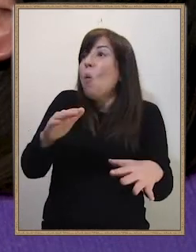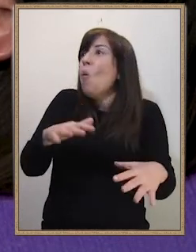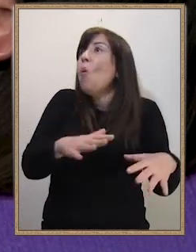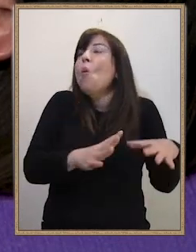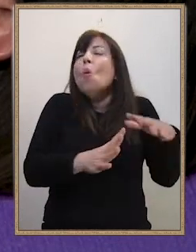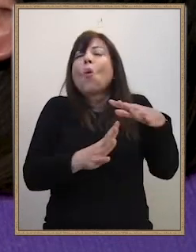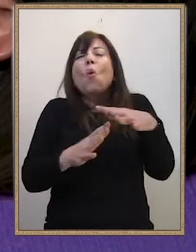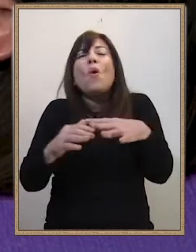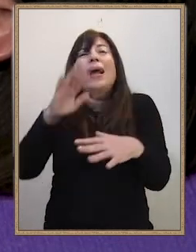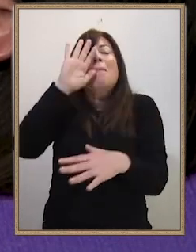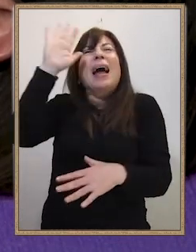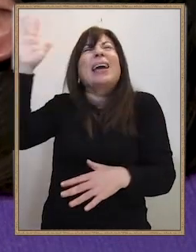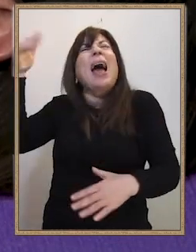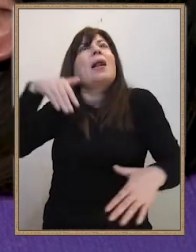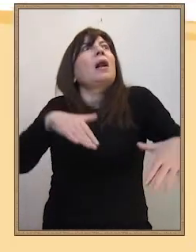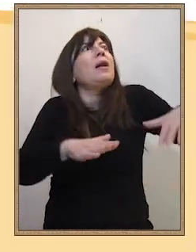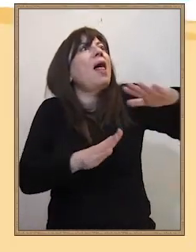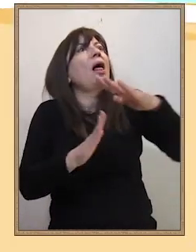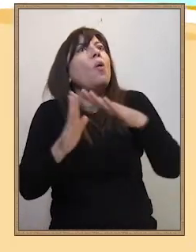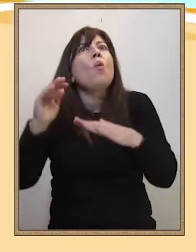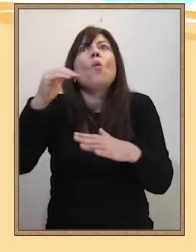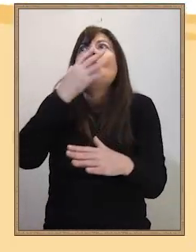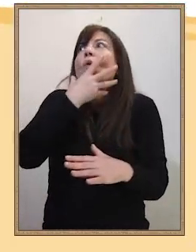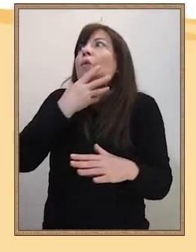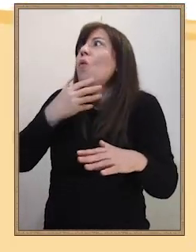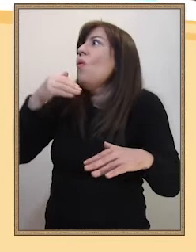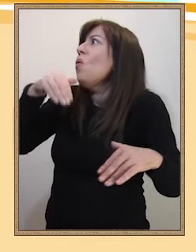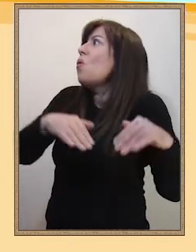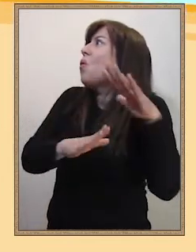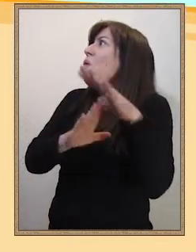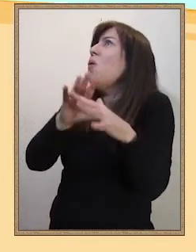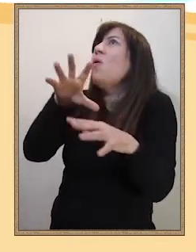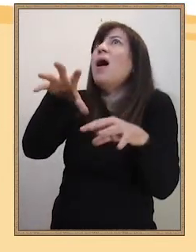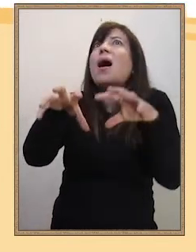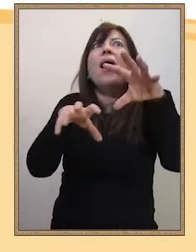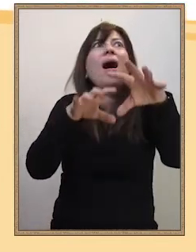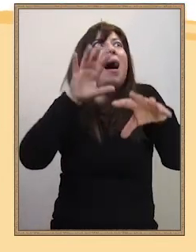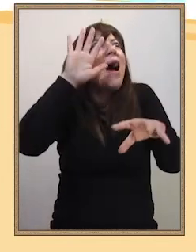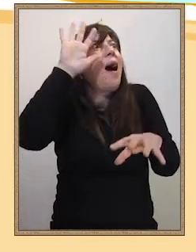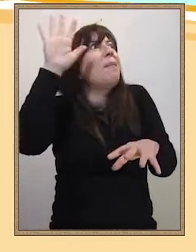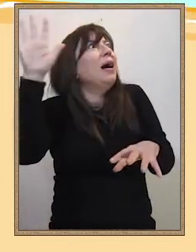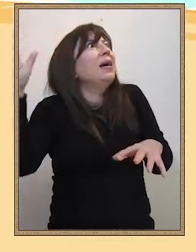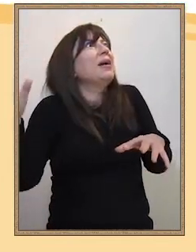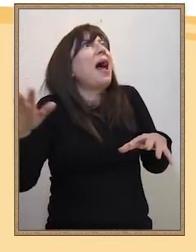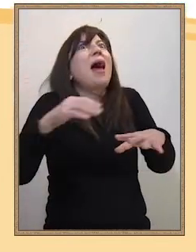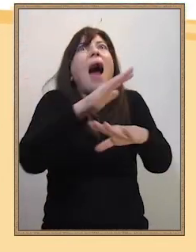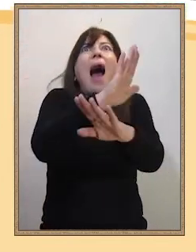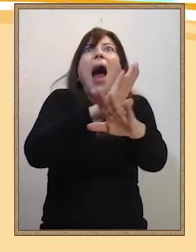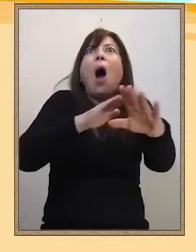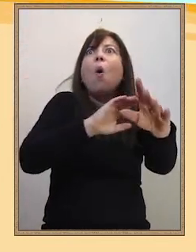nadando también, voy a imaginar que estoy nadando, inhalando y exhalando, y me puedo imaginar también en esta